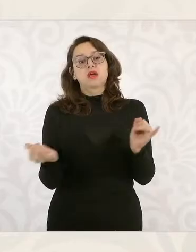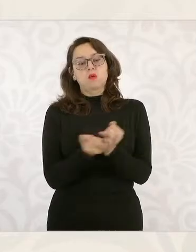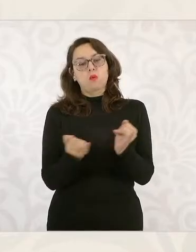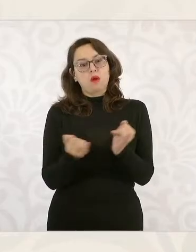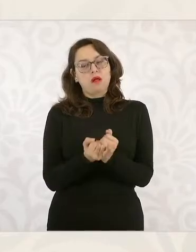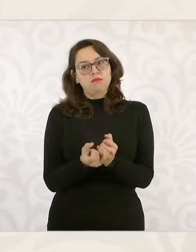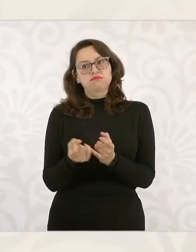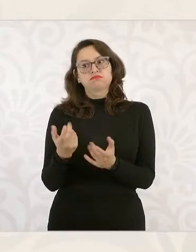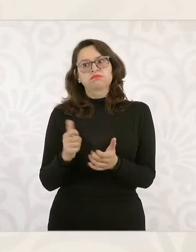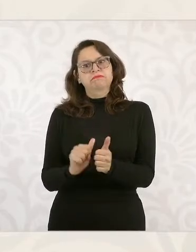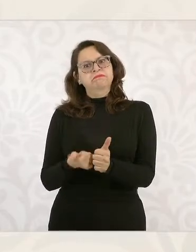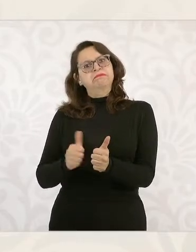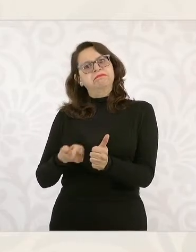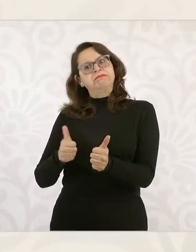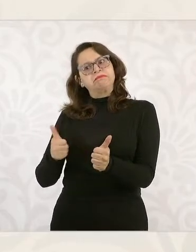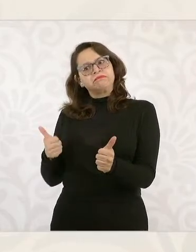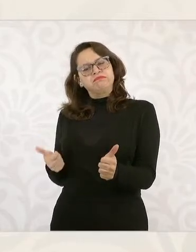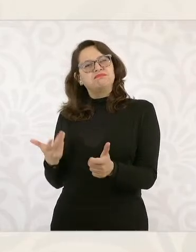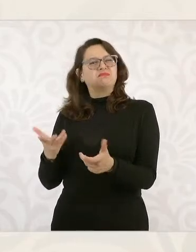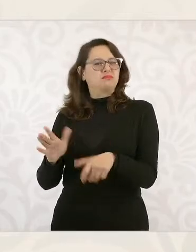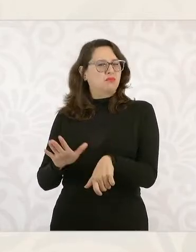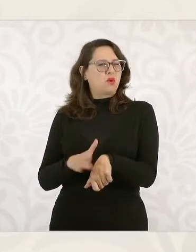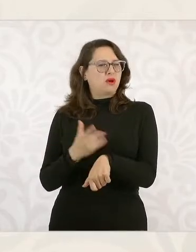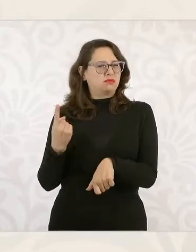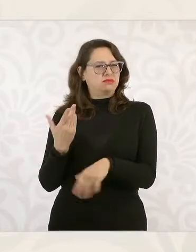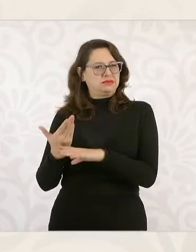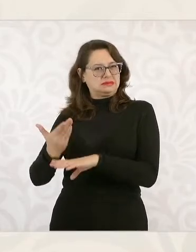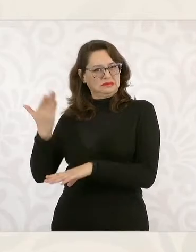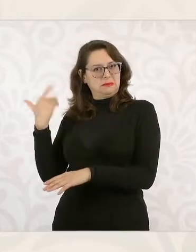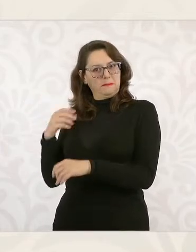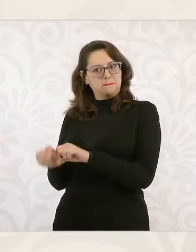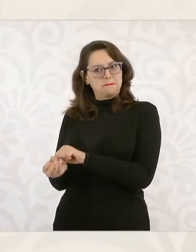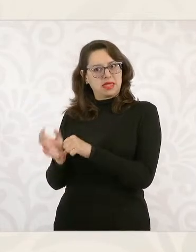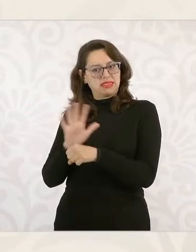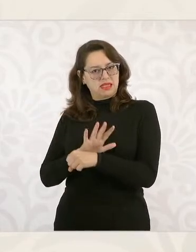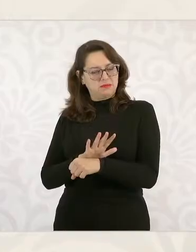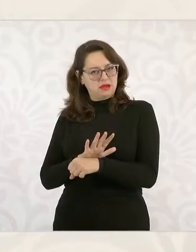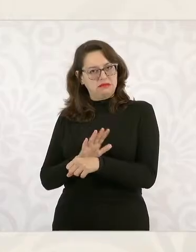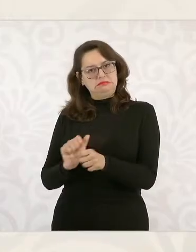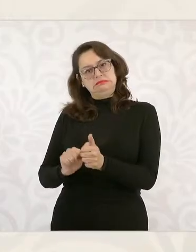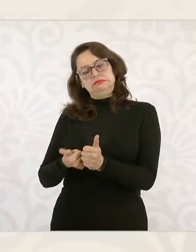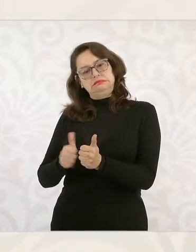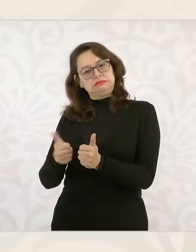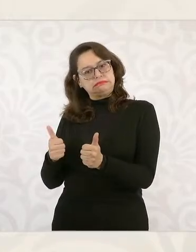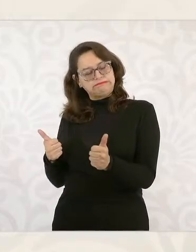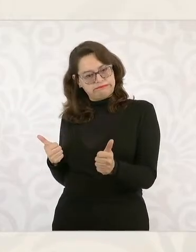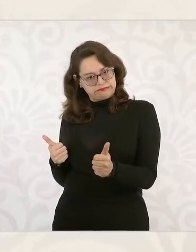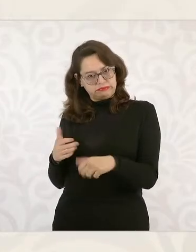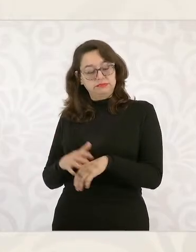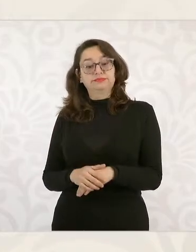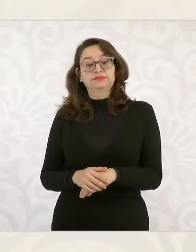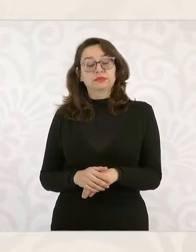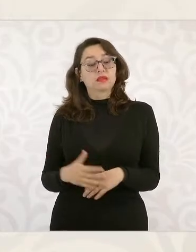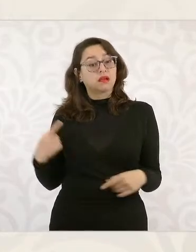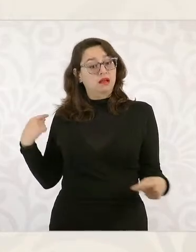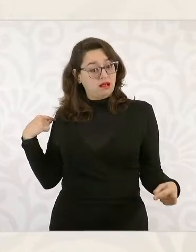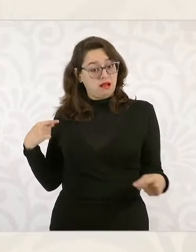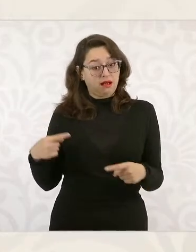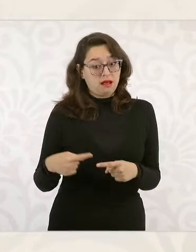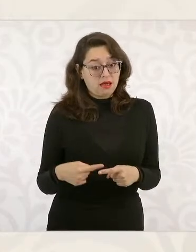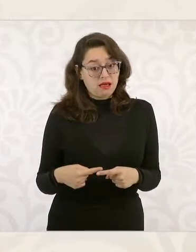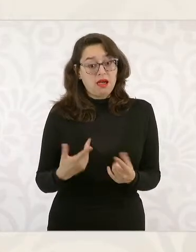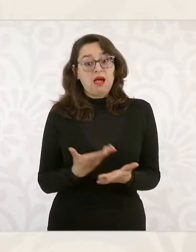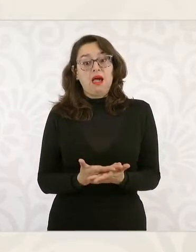rezago que todavía venía de la pandemia. En la siguiente, si lo podemos ver, hoy estamos haciendo 60%